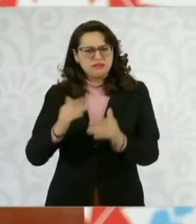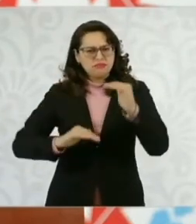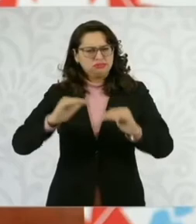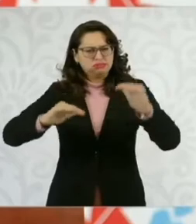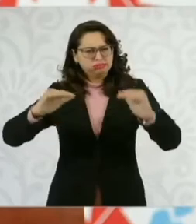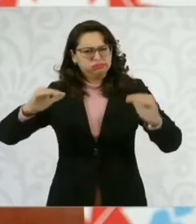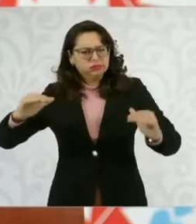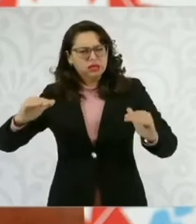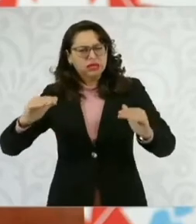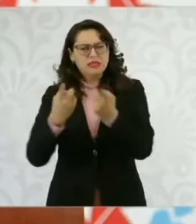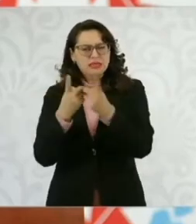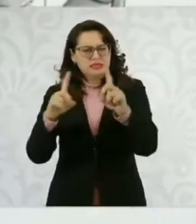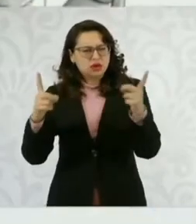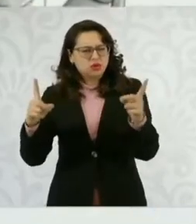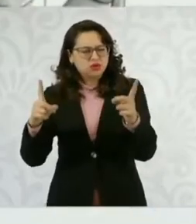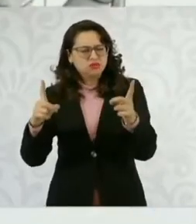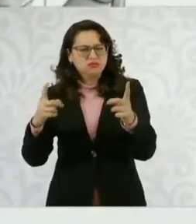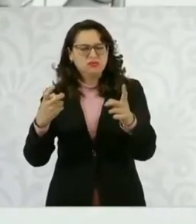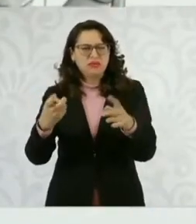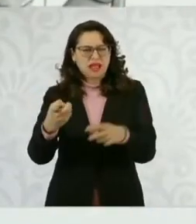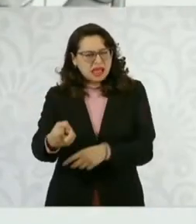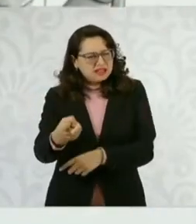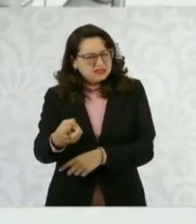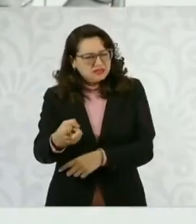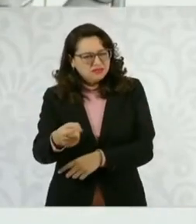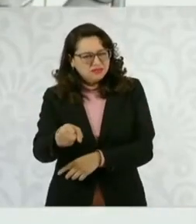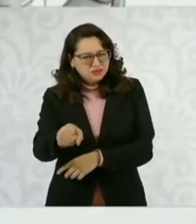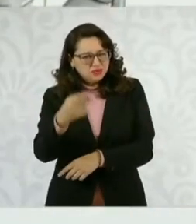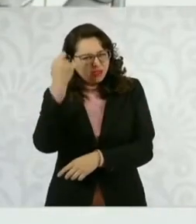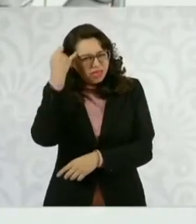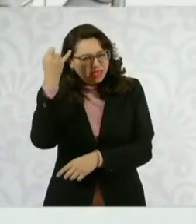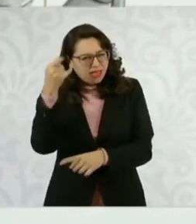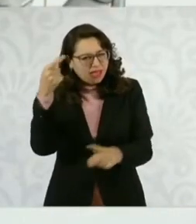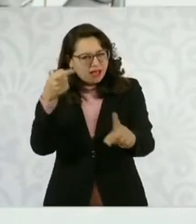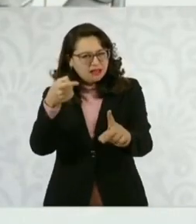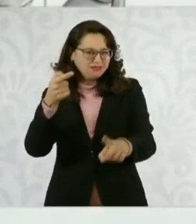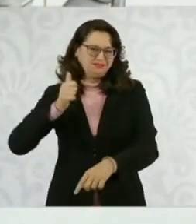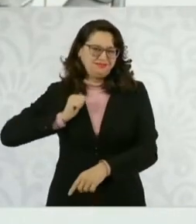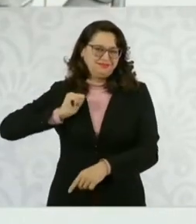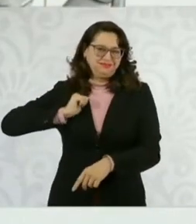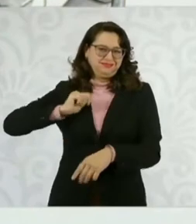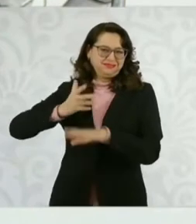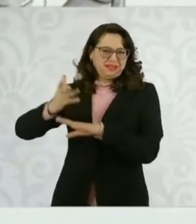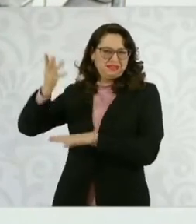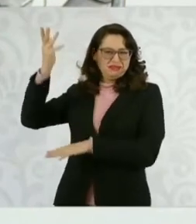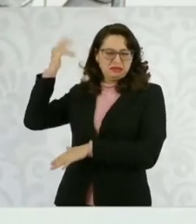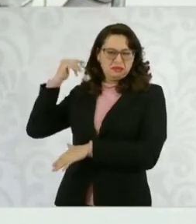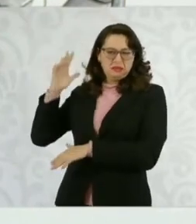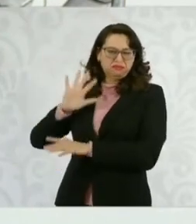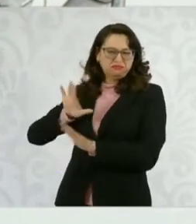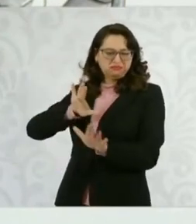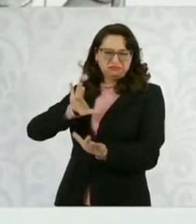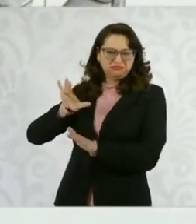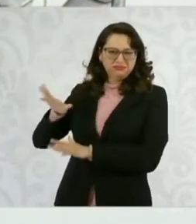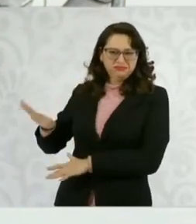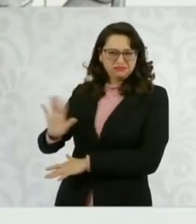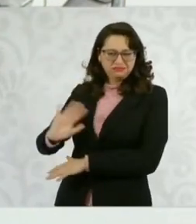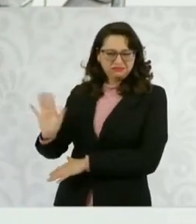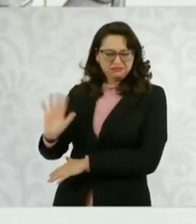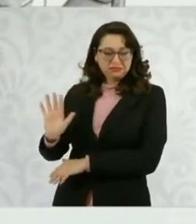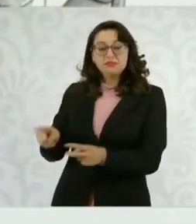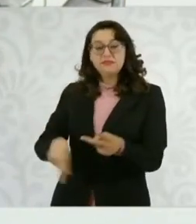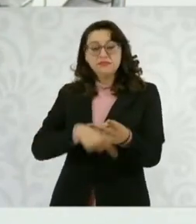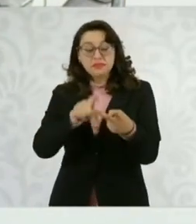del mundo, ni siquiera solamente de la economía nacional, pero tampoco el modelo de